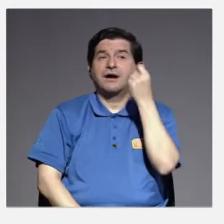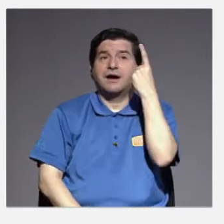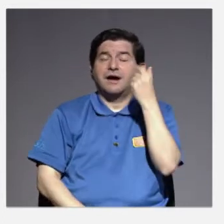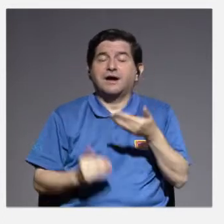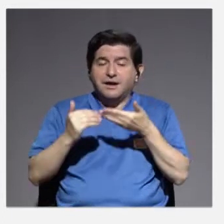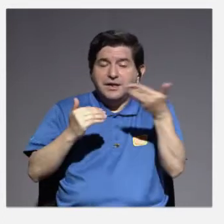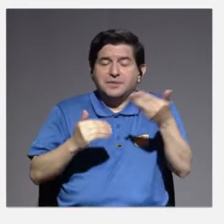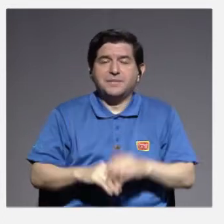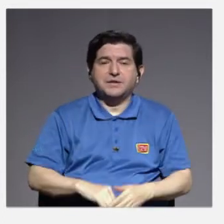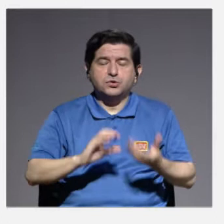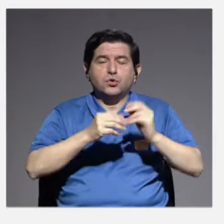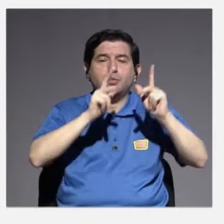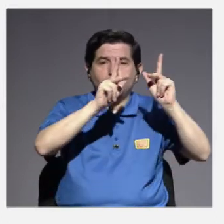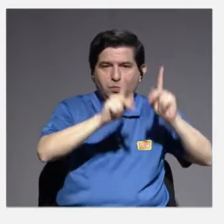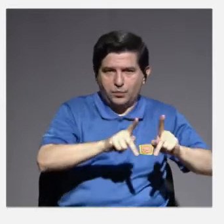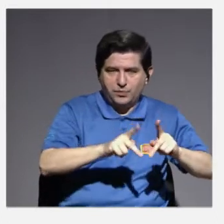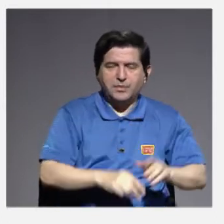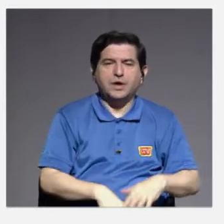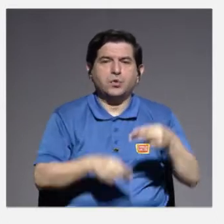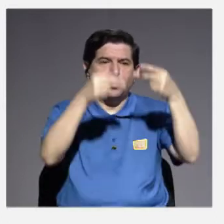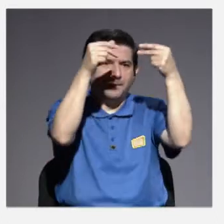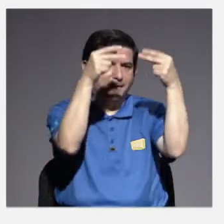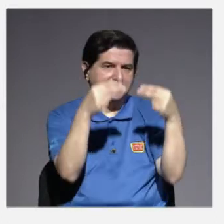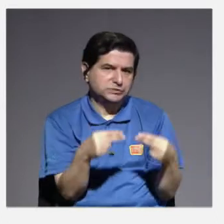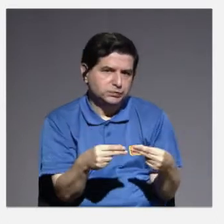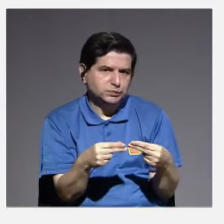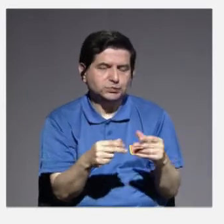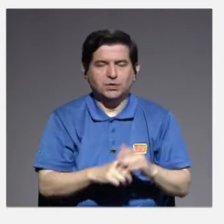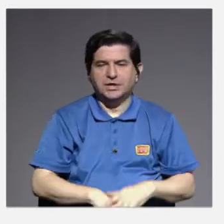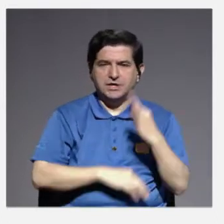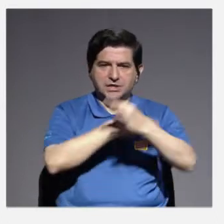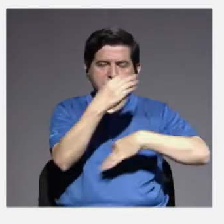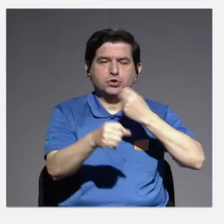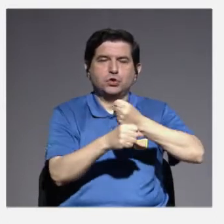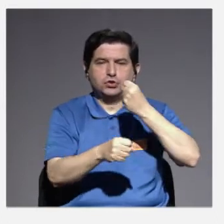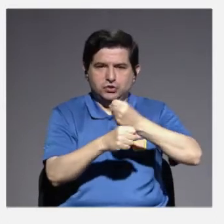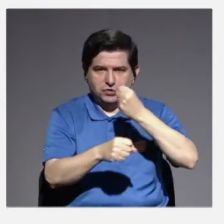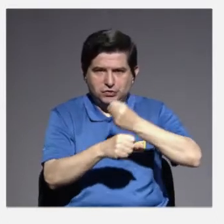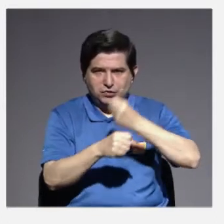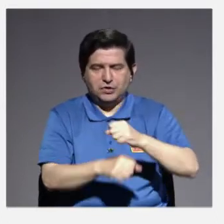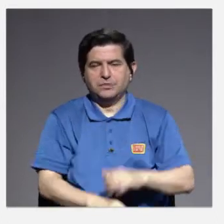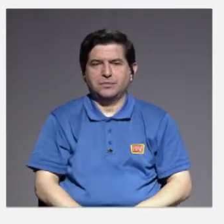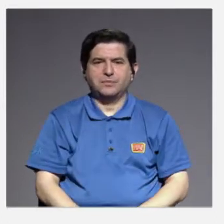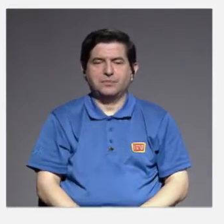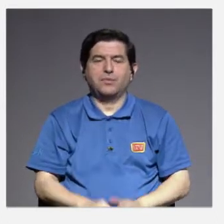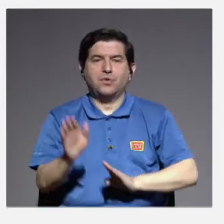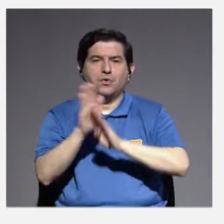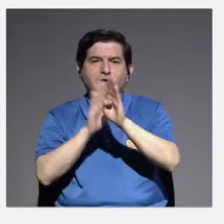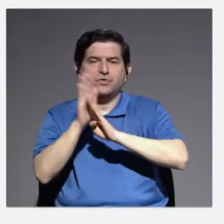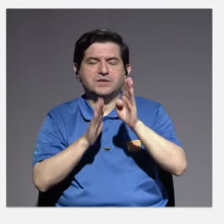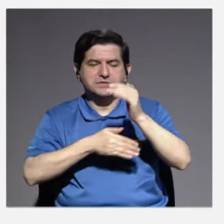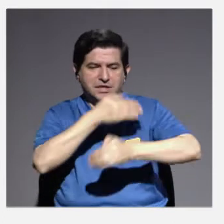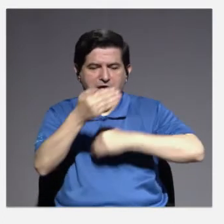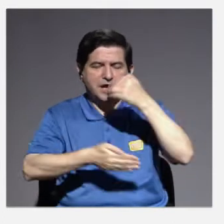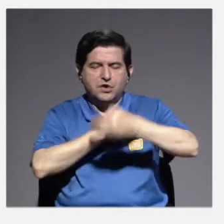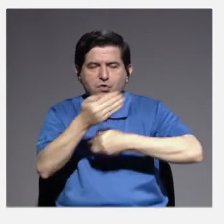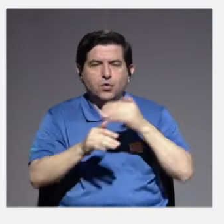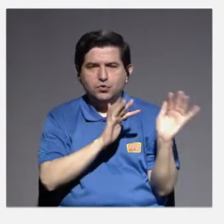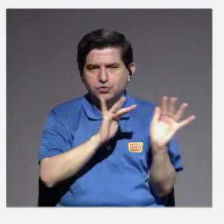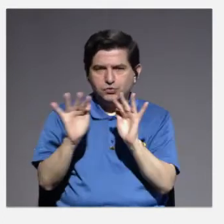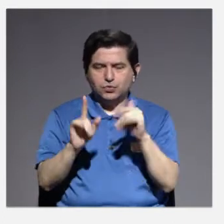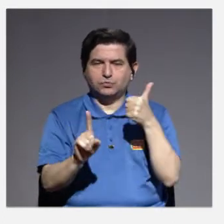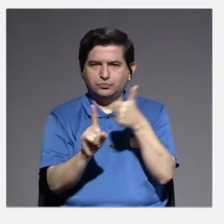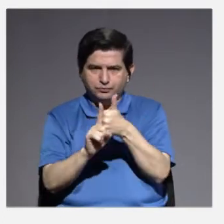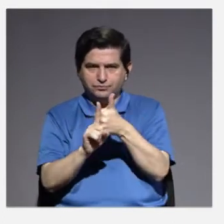elementos como cantidad de personal, presupuestos, tipo de trabajos que realizan. Luego, el desarrollo de los procesos de digitalización como